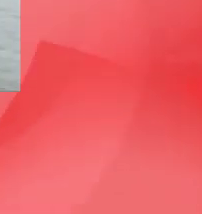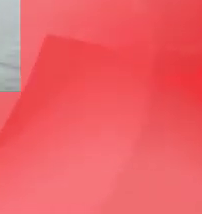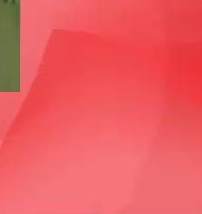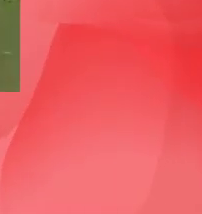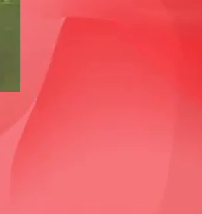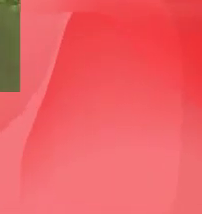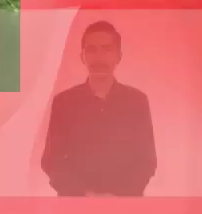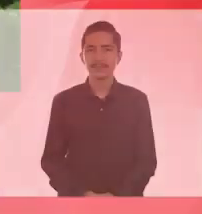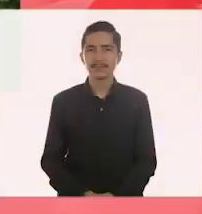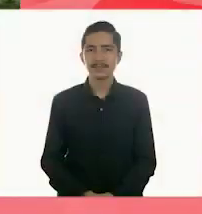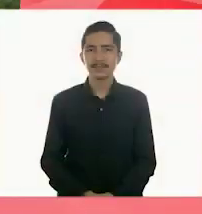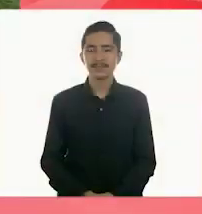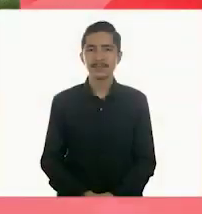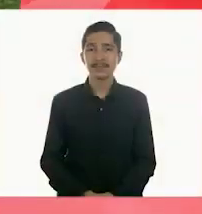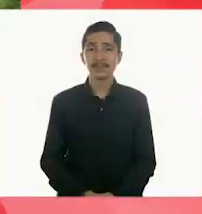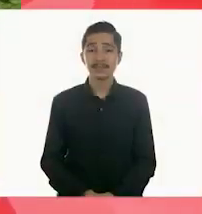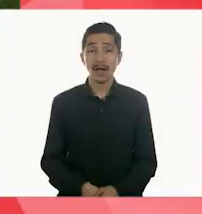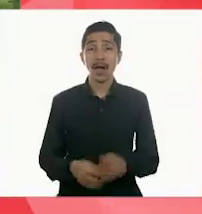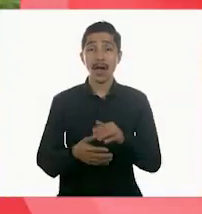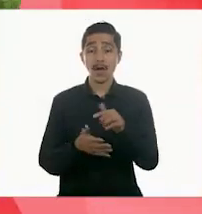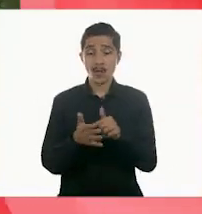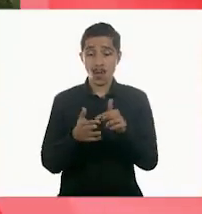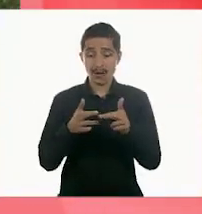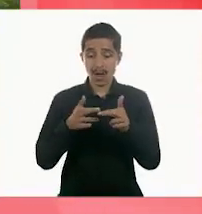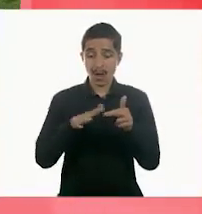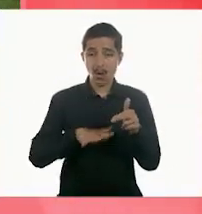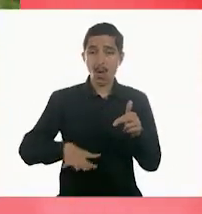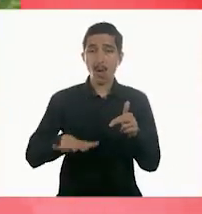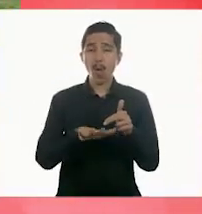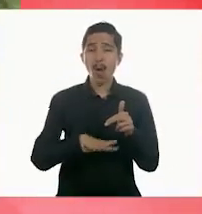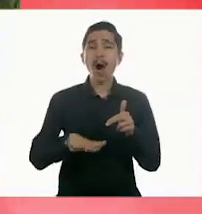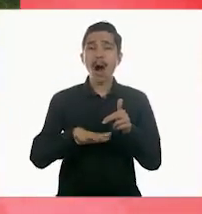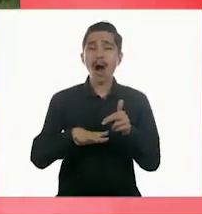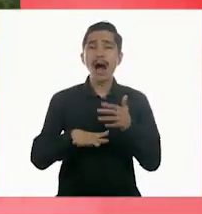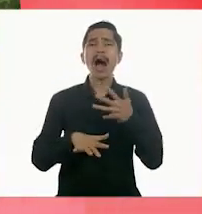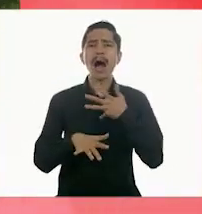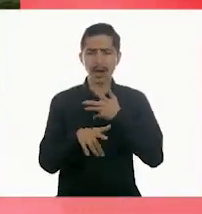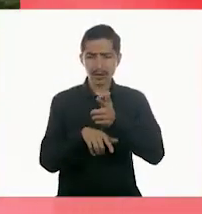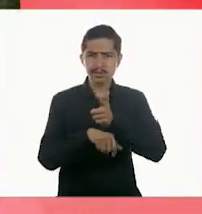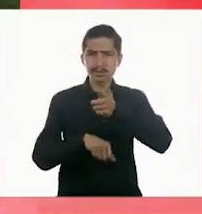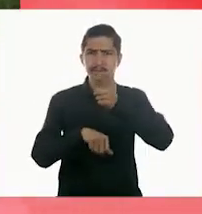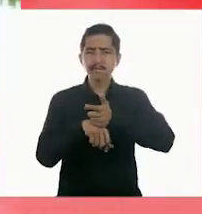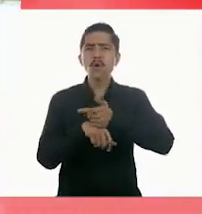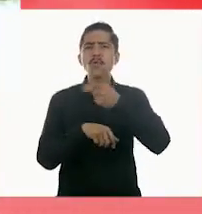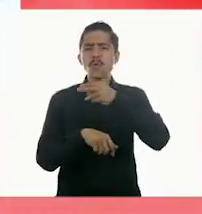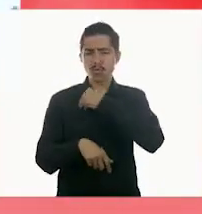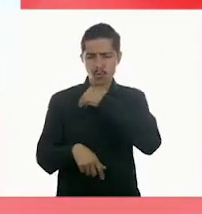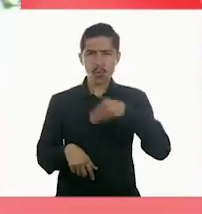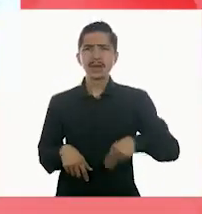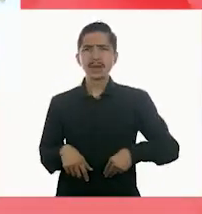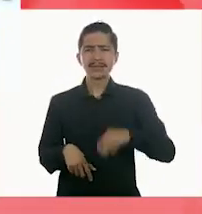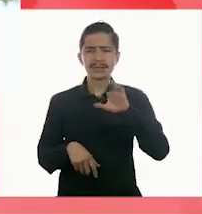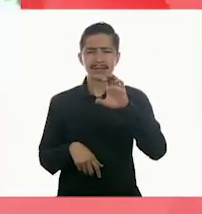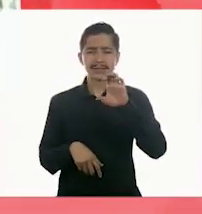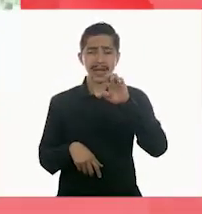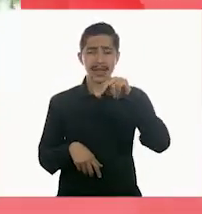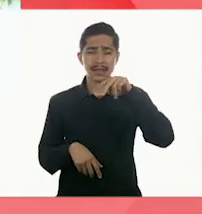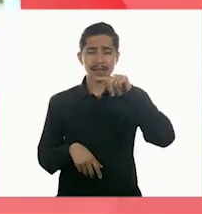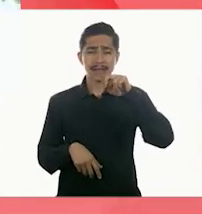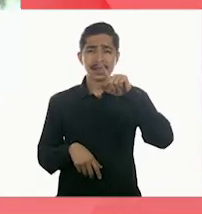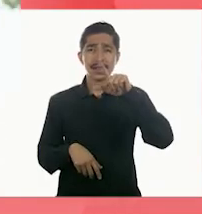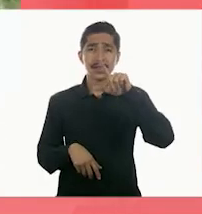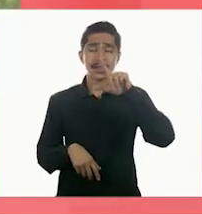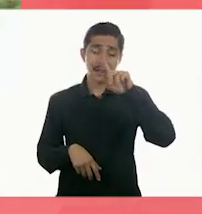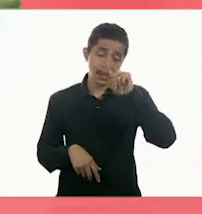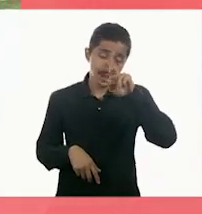En la subregión de los pantanos encontramos el bello municipio de Centla,